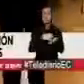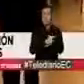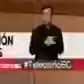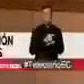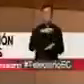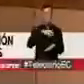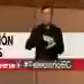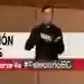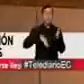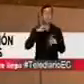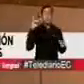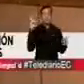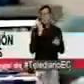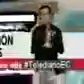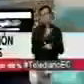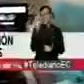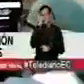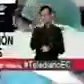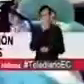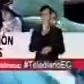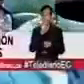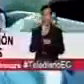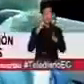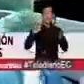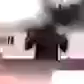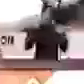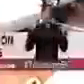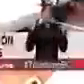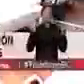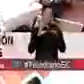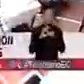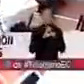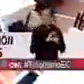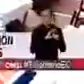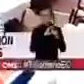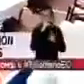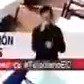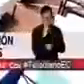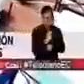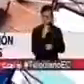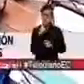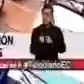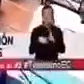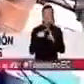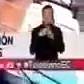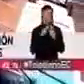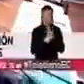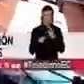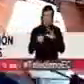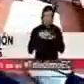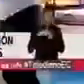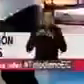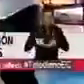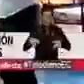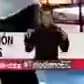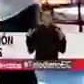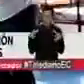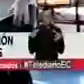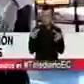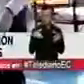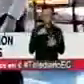la provincia más afectada en Ecuador. En Guayaquil se han hecho alianzas con hoteles e incluso se adecuó un albergue en el Coliseo Abel Jiménez